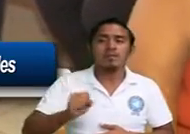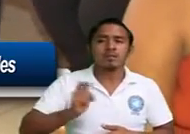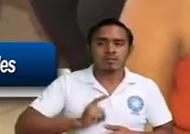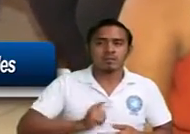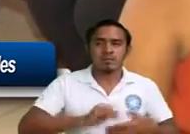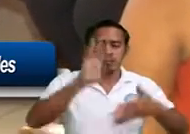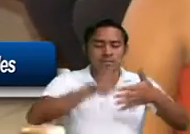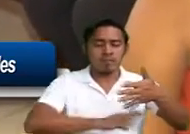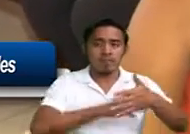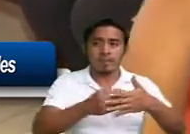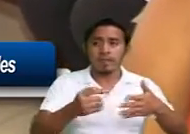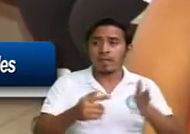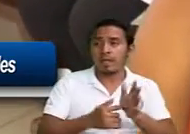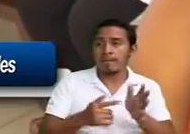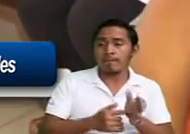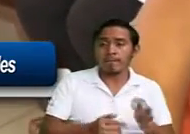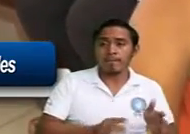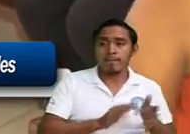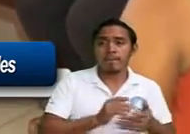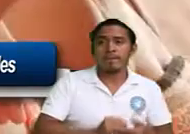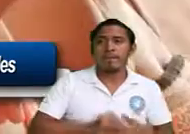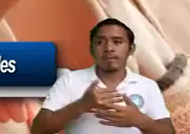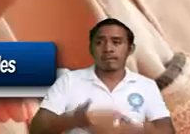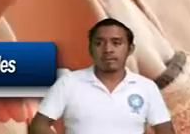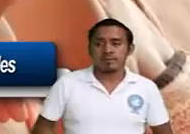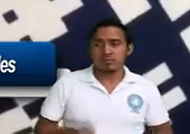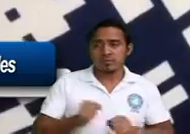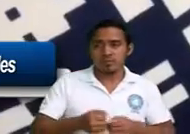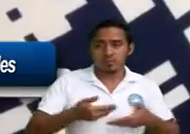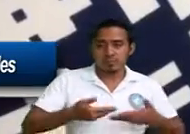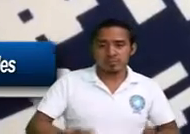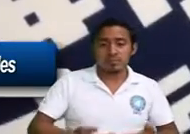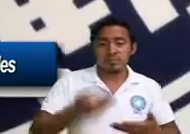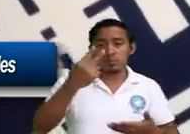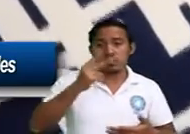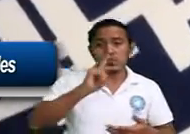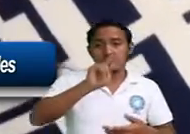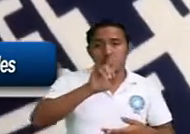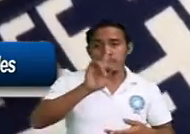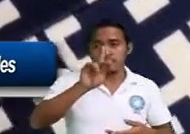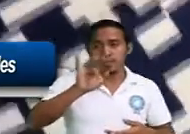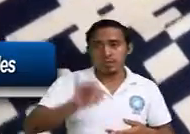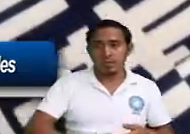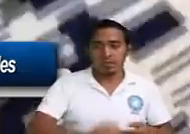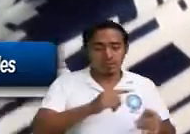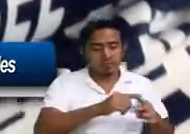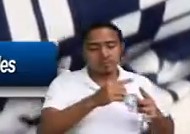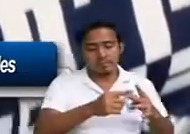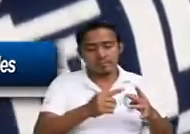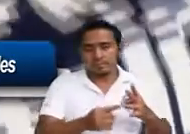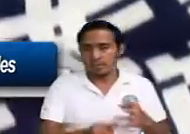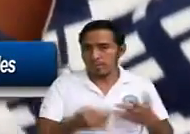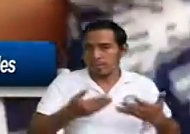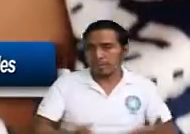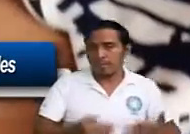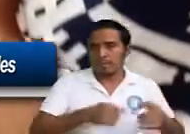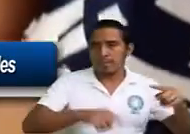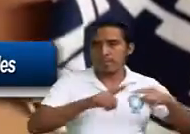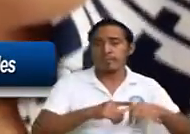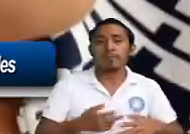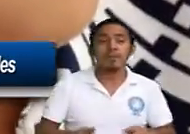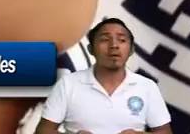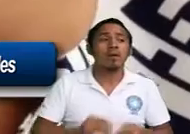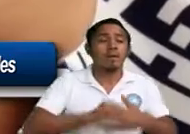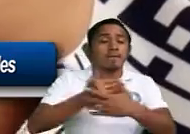Nosotros esperamos que para un embarazo único aumentemos 2 kilos cada mes, con cada control prenatal que la vayamos viendo. Pero cuando tenemos un